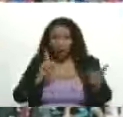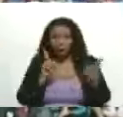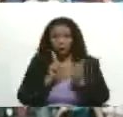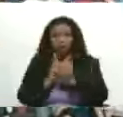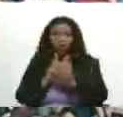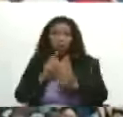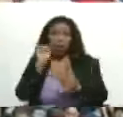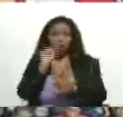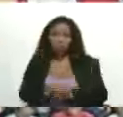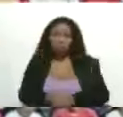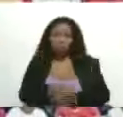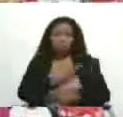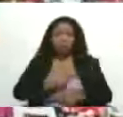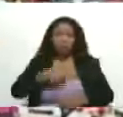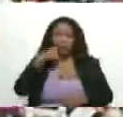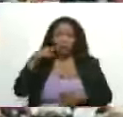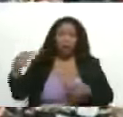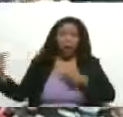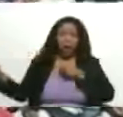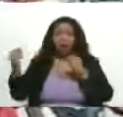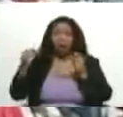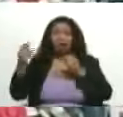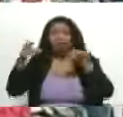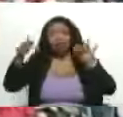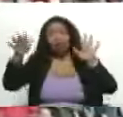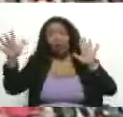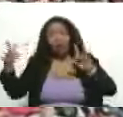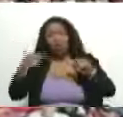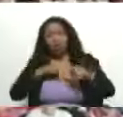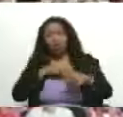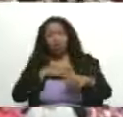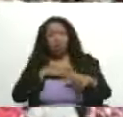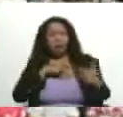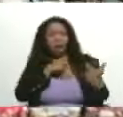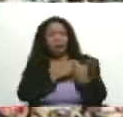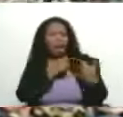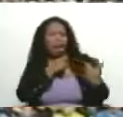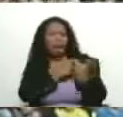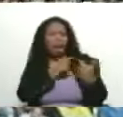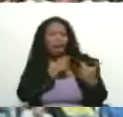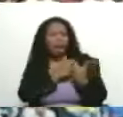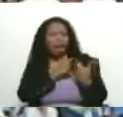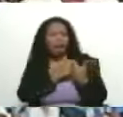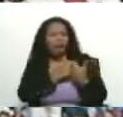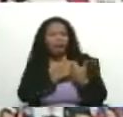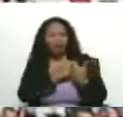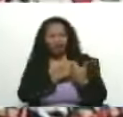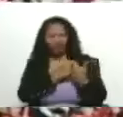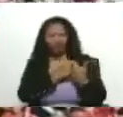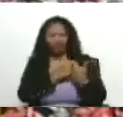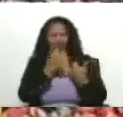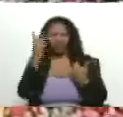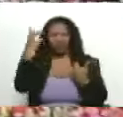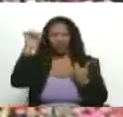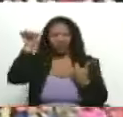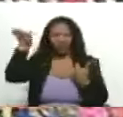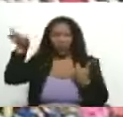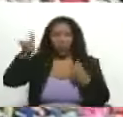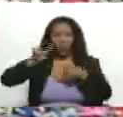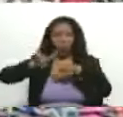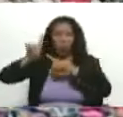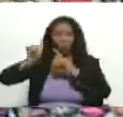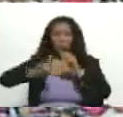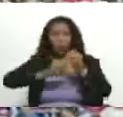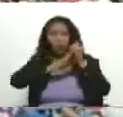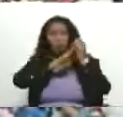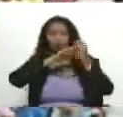Nicolás y a mí, según ellos, que nosotros estábamos peleados. Y otros líderes de la revolución, así